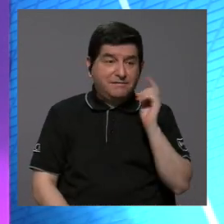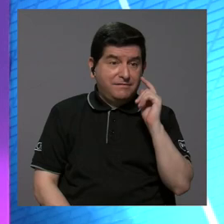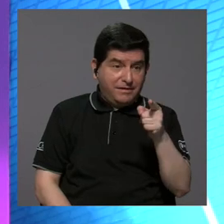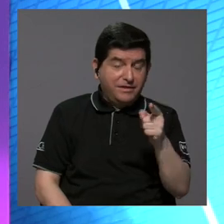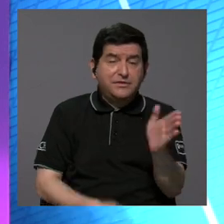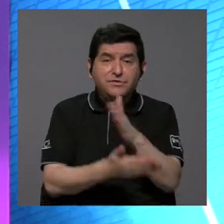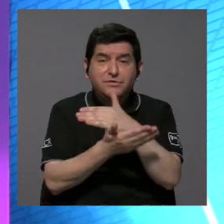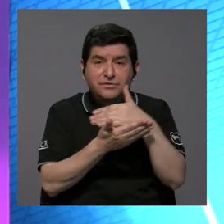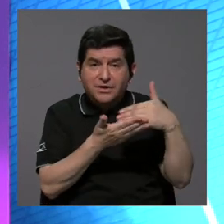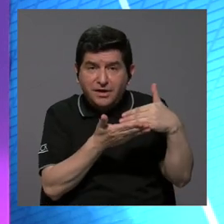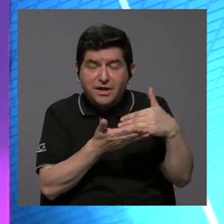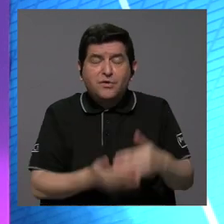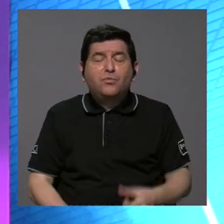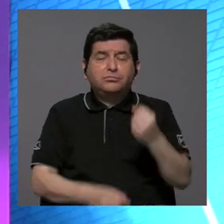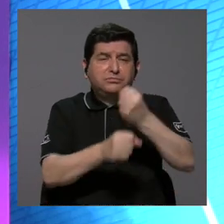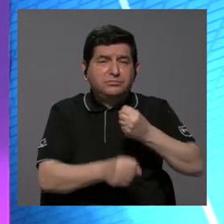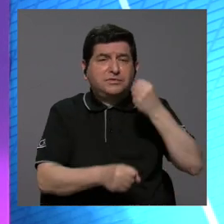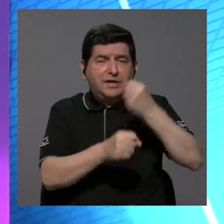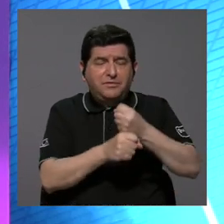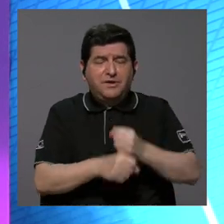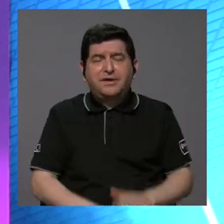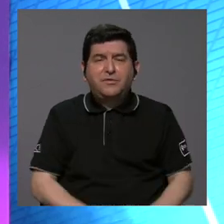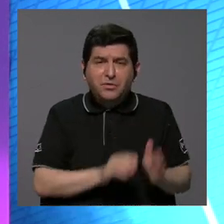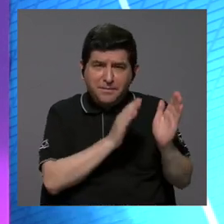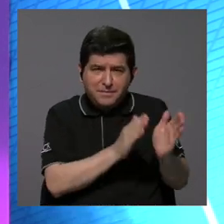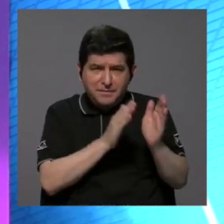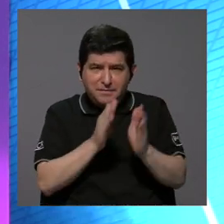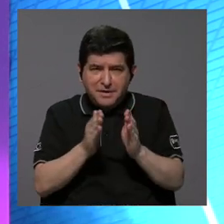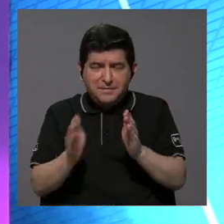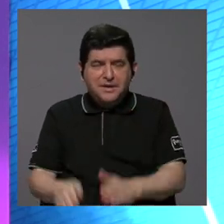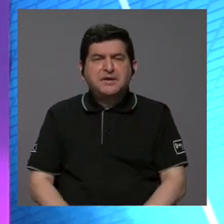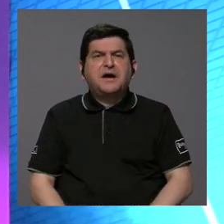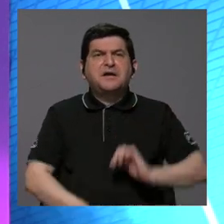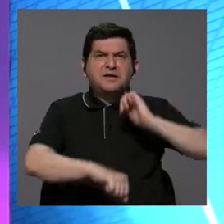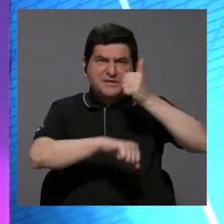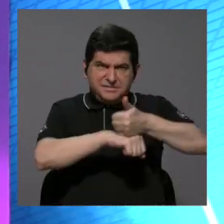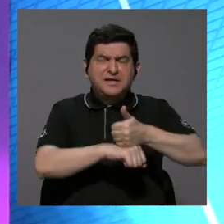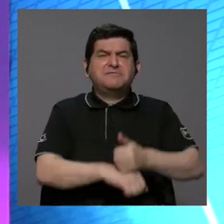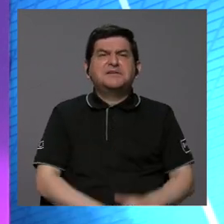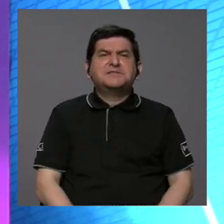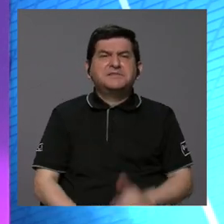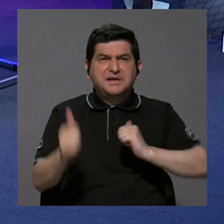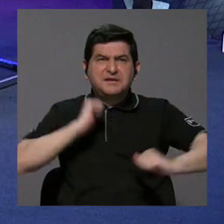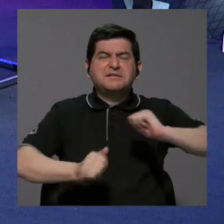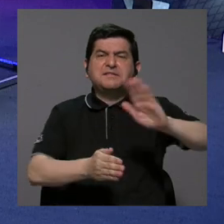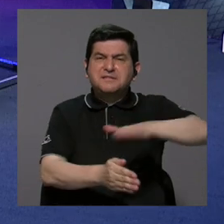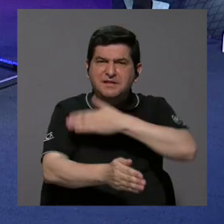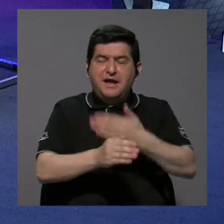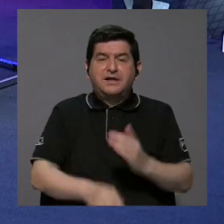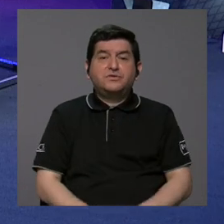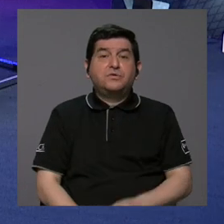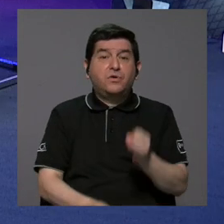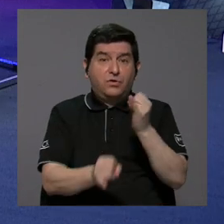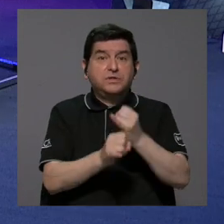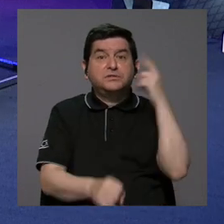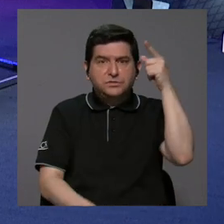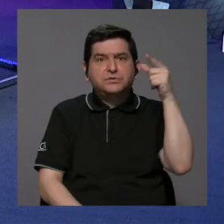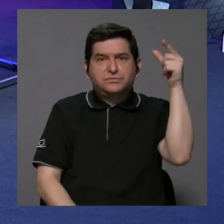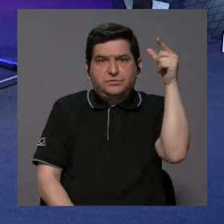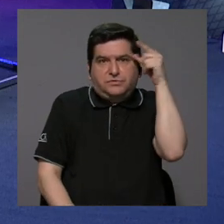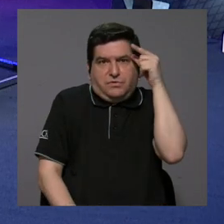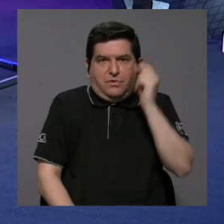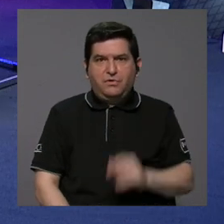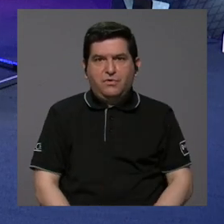algunas obras que ya podríamos definir como teatro musical y creo que era la institución obviamente y